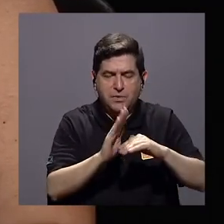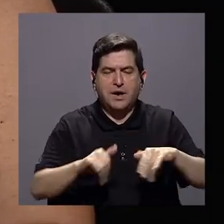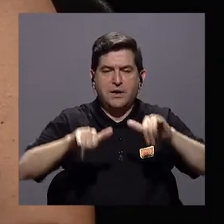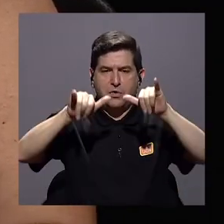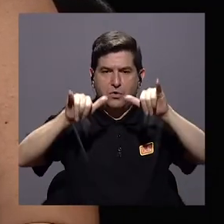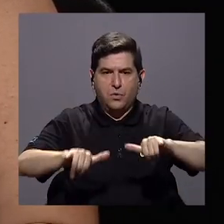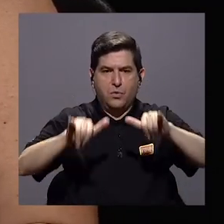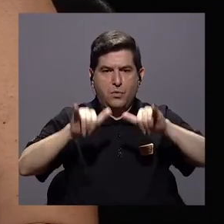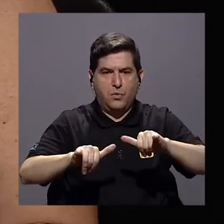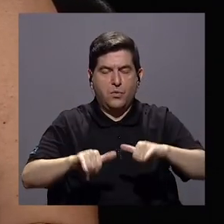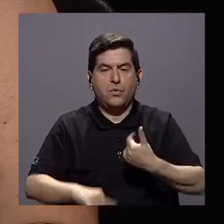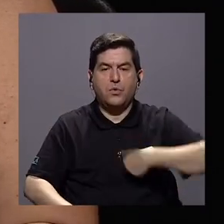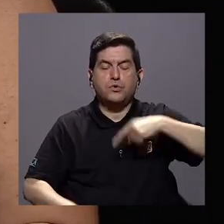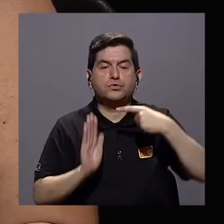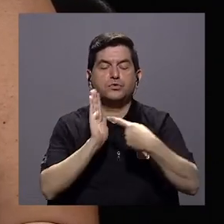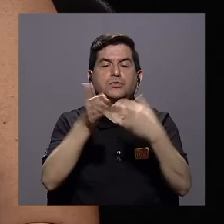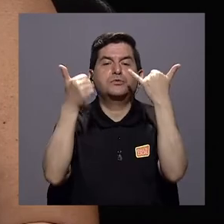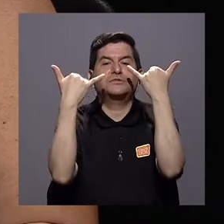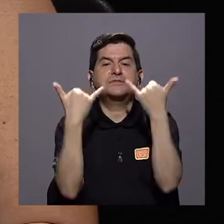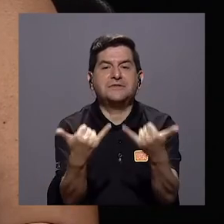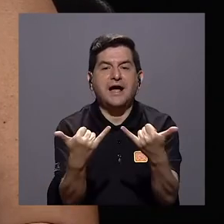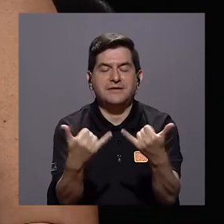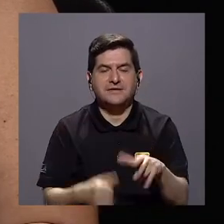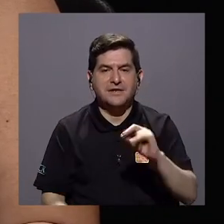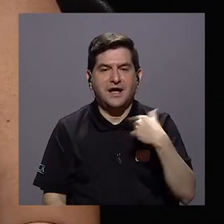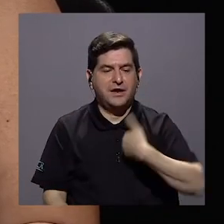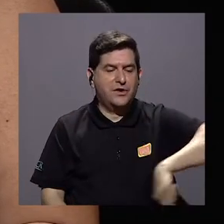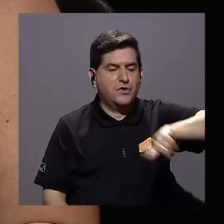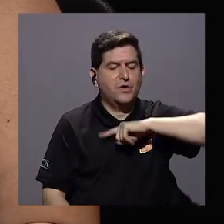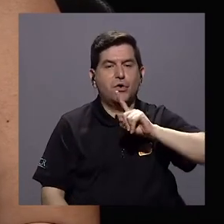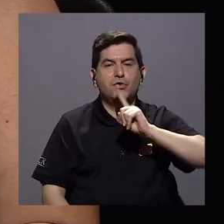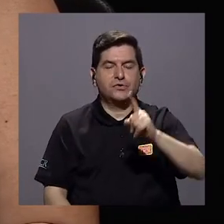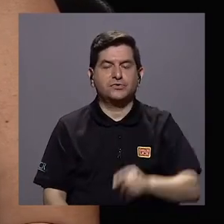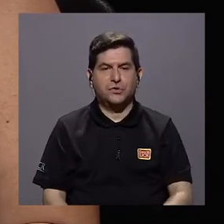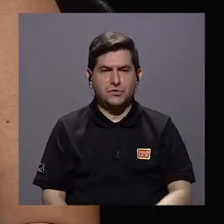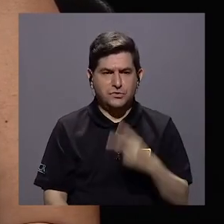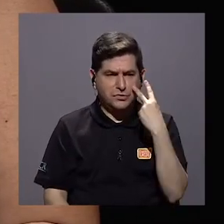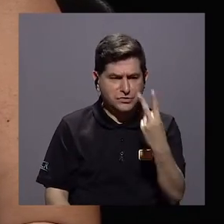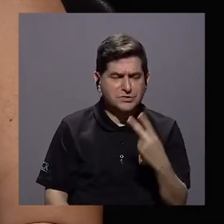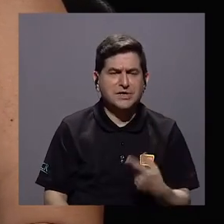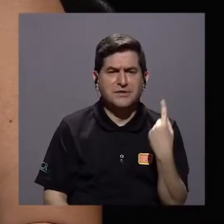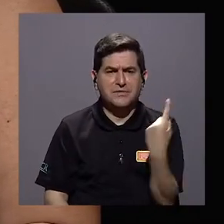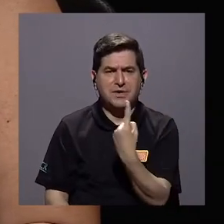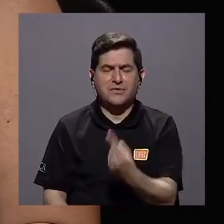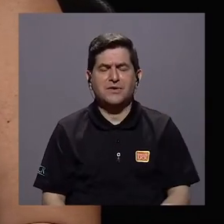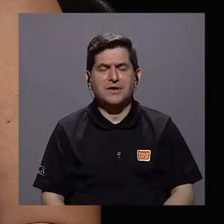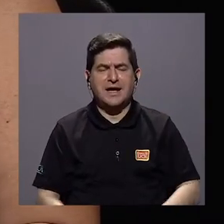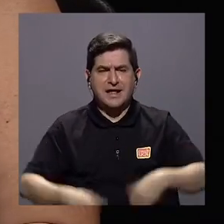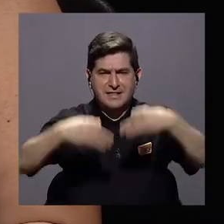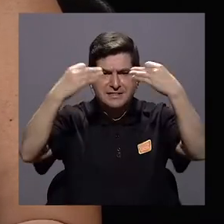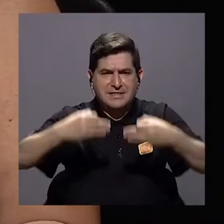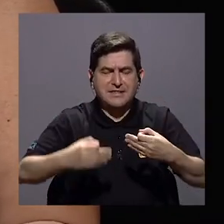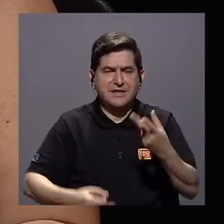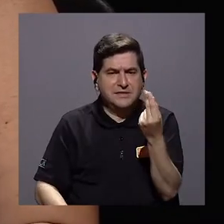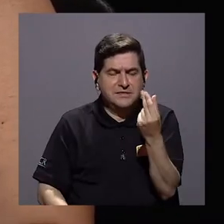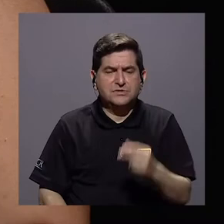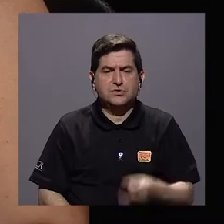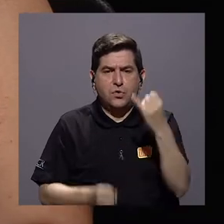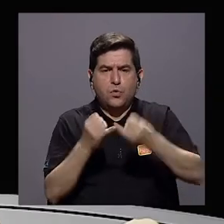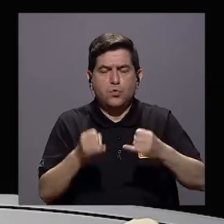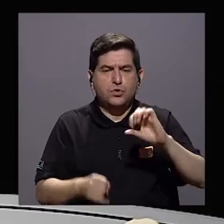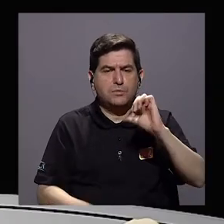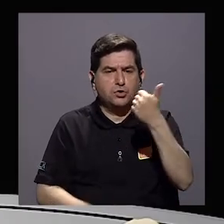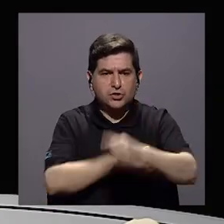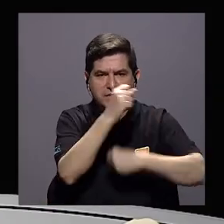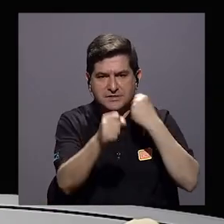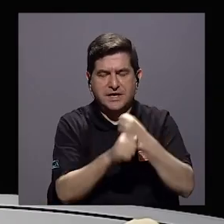y estable, que es lo que hemos demostrado, no porque lo digamos, uh-huh. lo pueden ver con cada uno de los decretos de precio de los últimos 10 años.